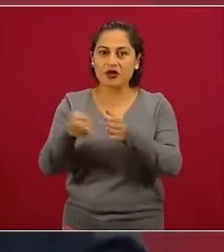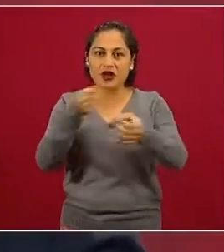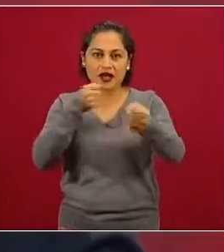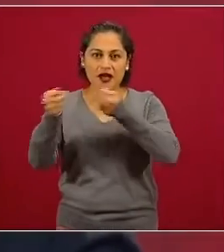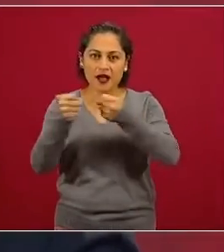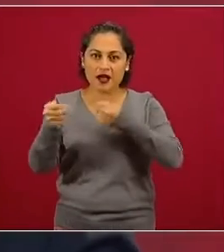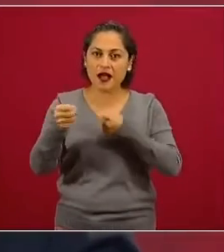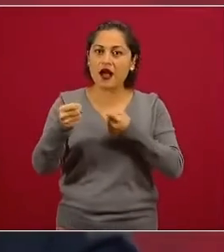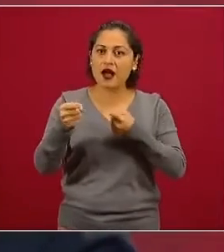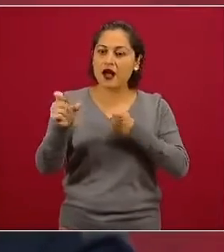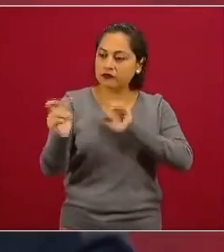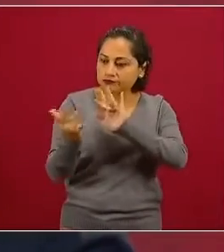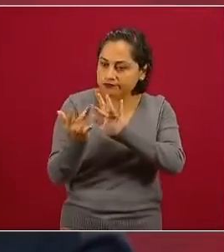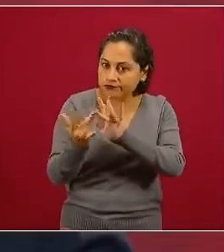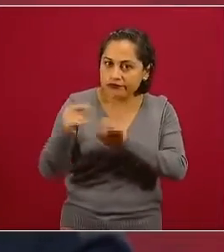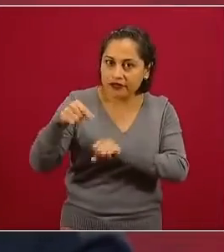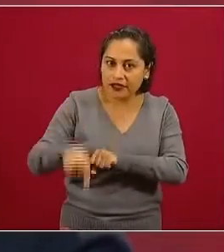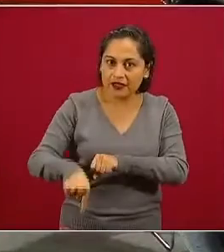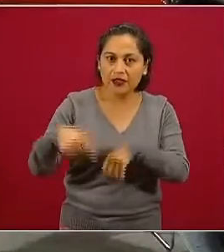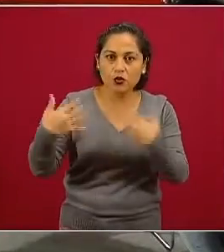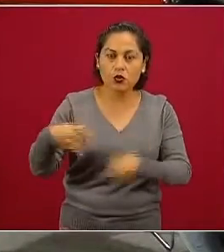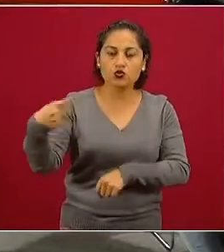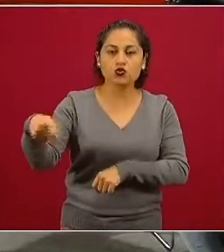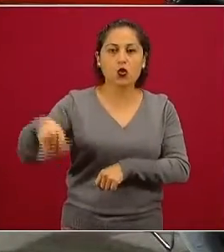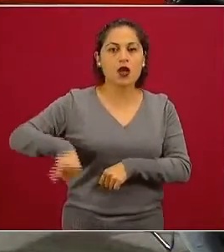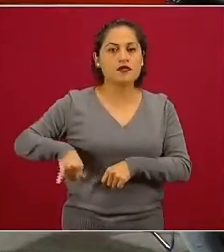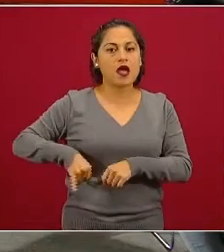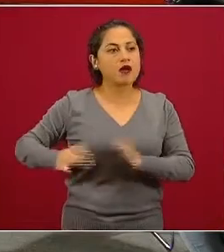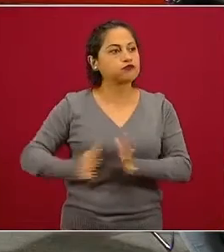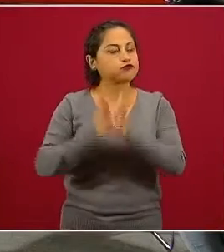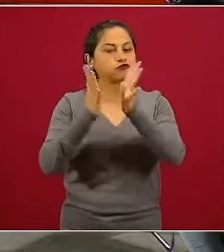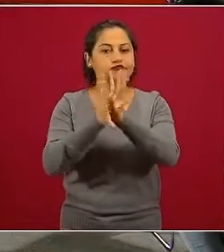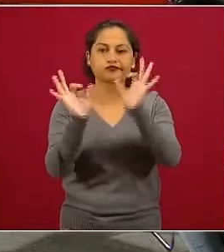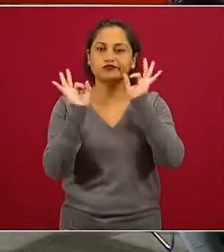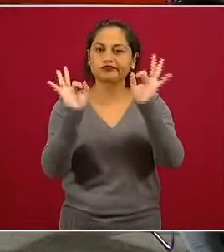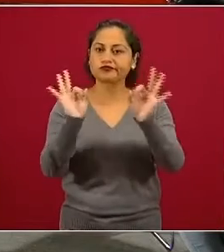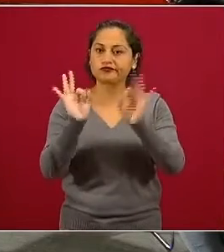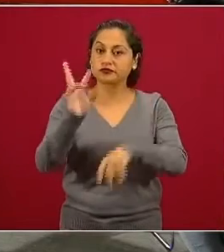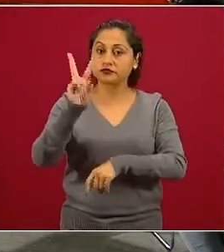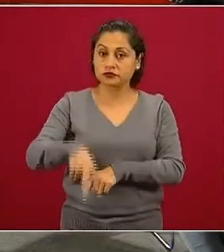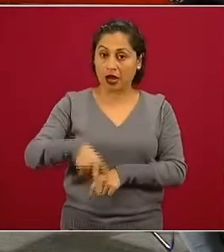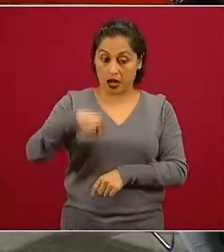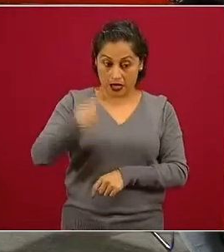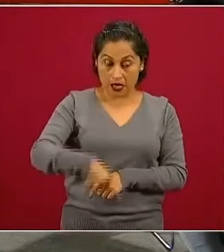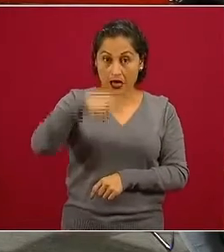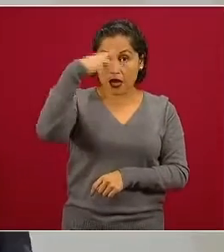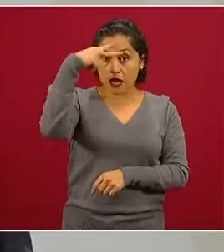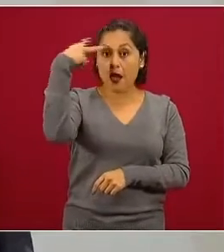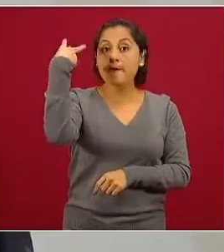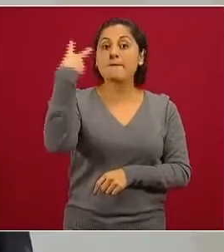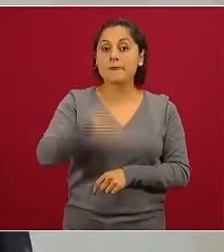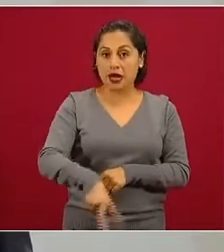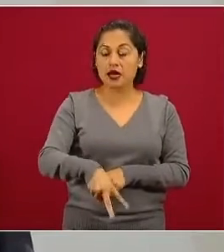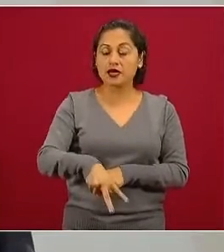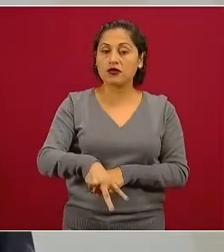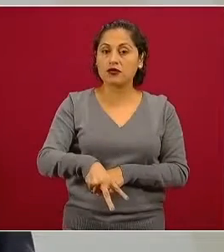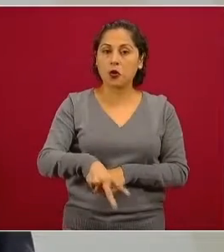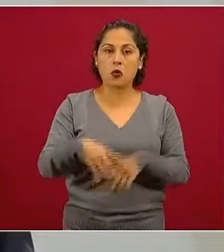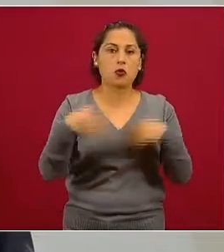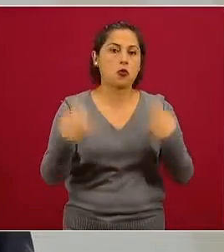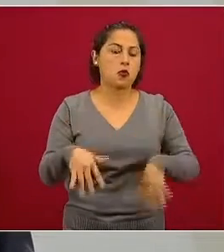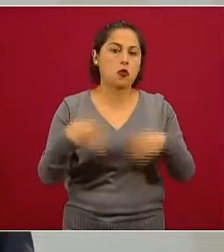aquí en el Palacio Nacional por la conferencia vespertina, que se suele añadir que nos